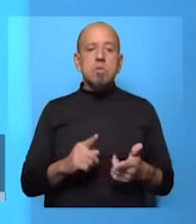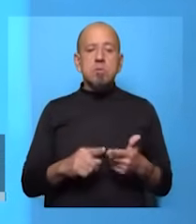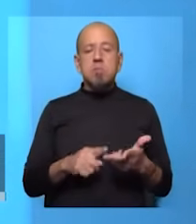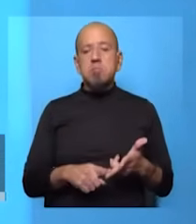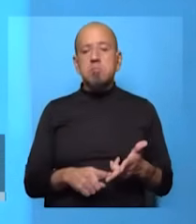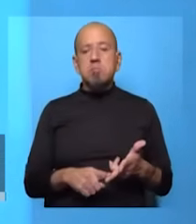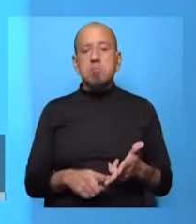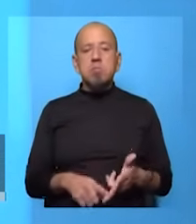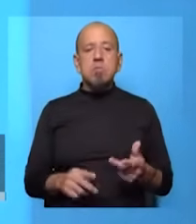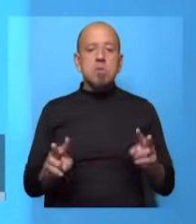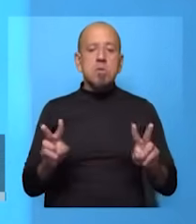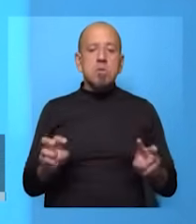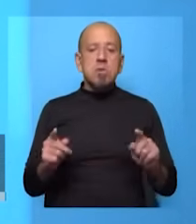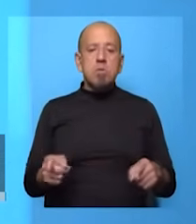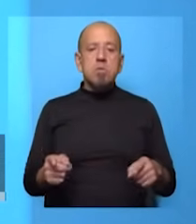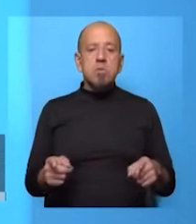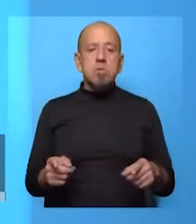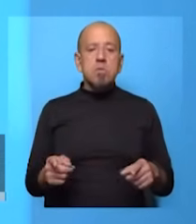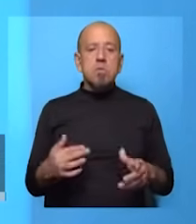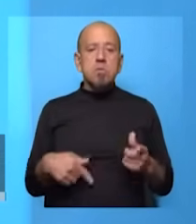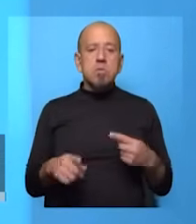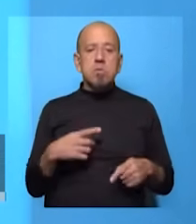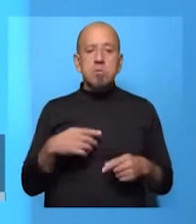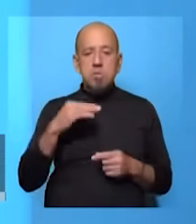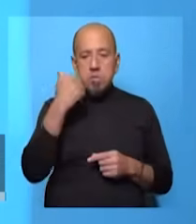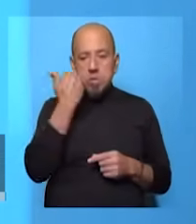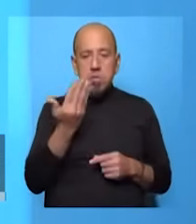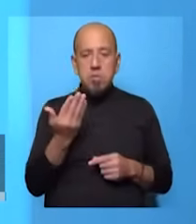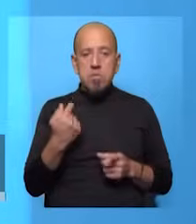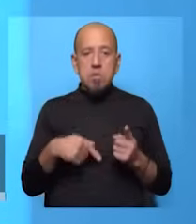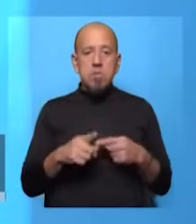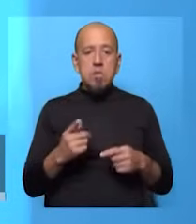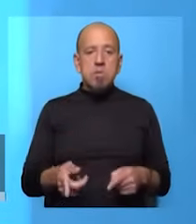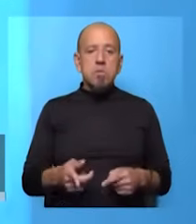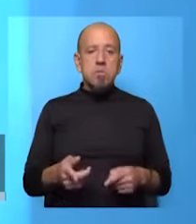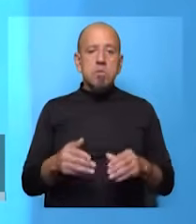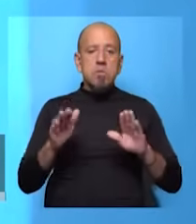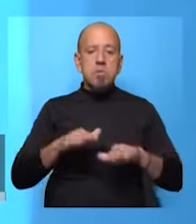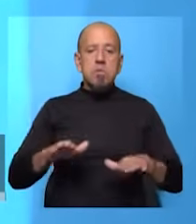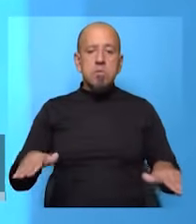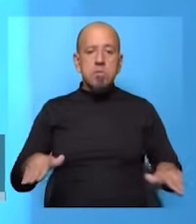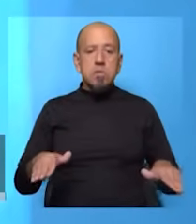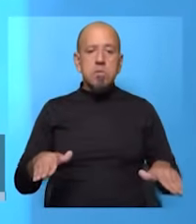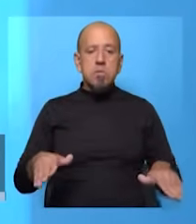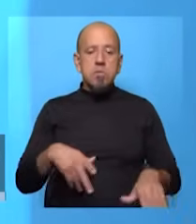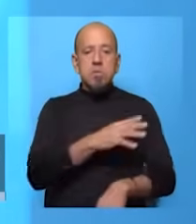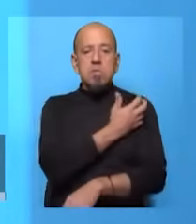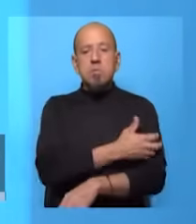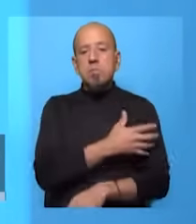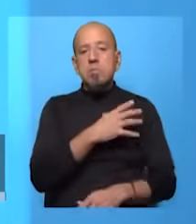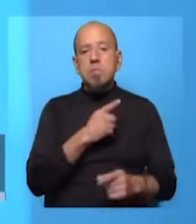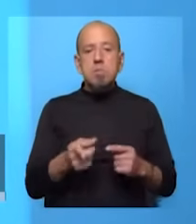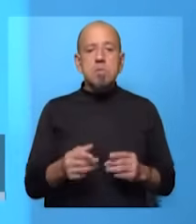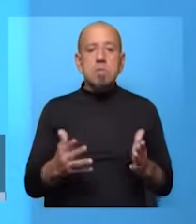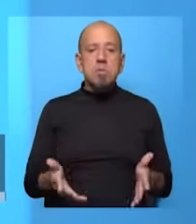temas que deberían ser nos deberían llenar de vergüenza infantilización de la pobreza en Uruguay hay que resolver ese tema Y eso